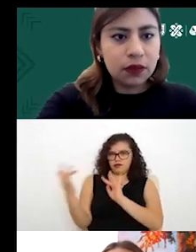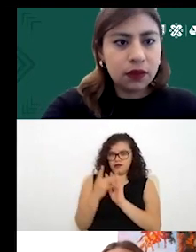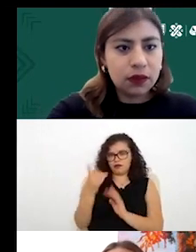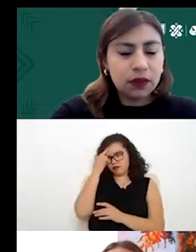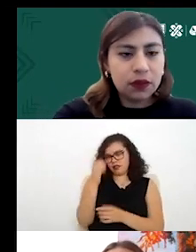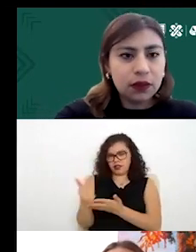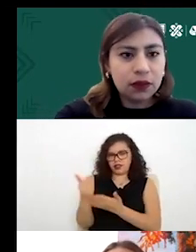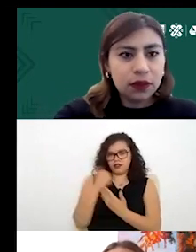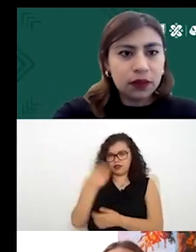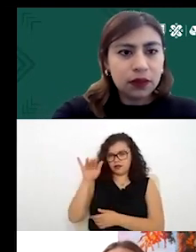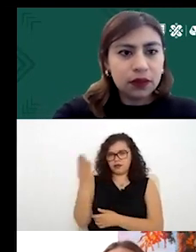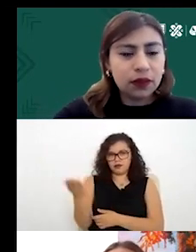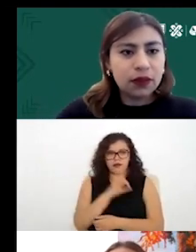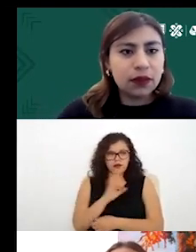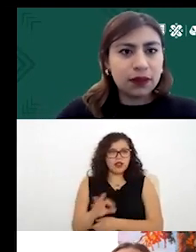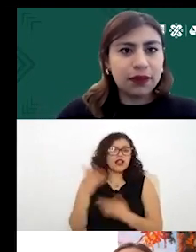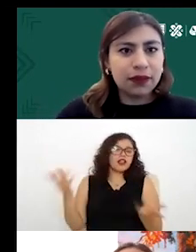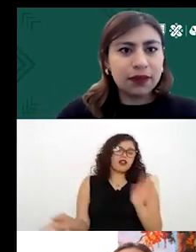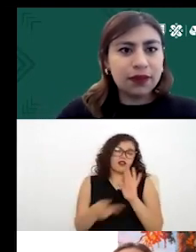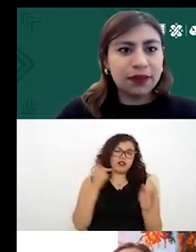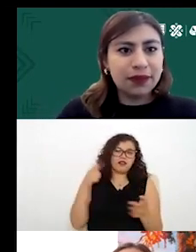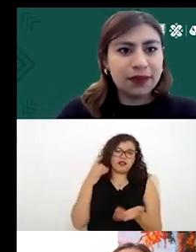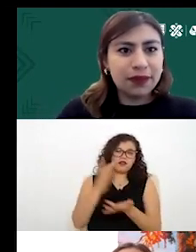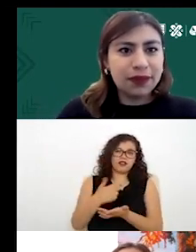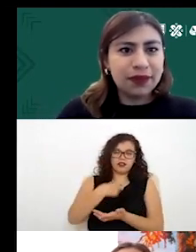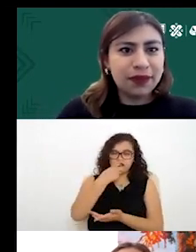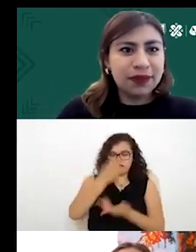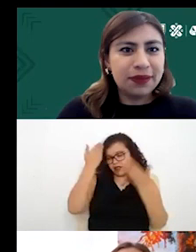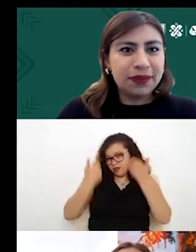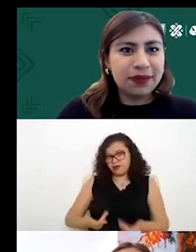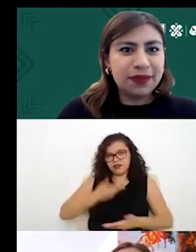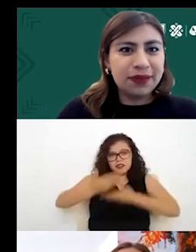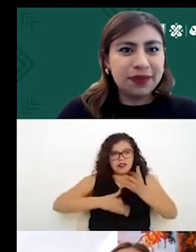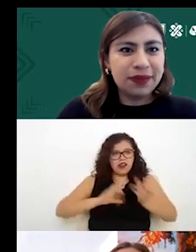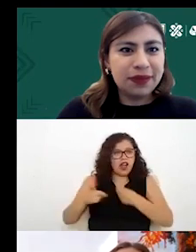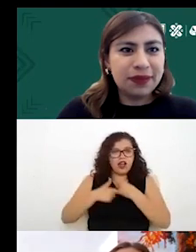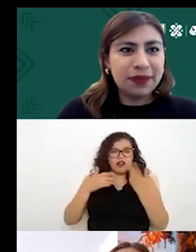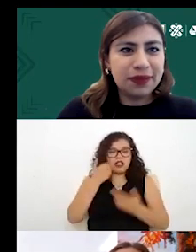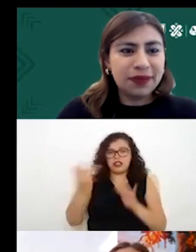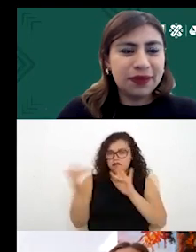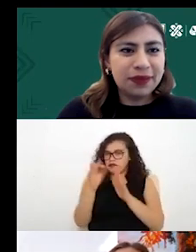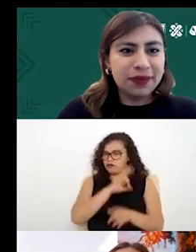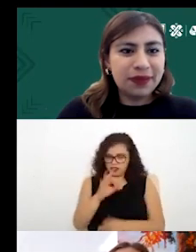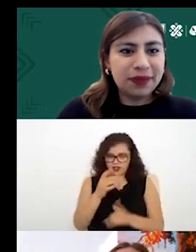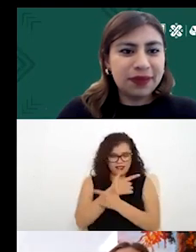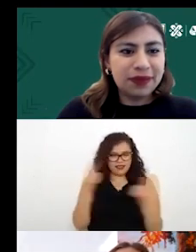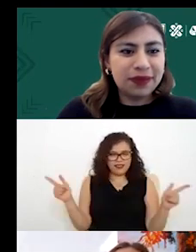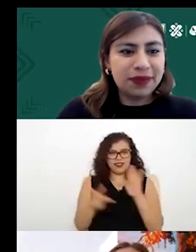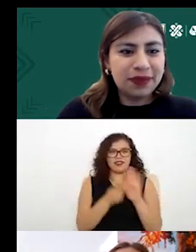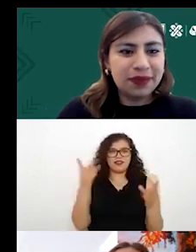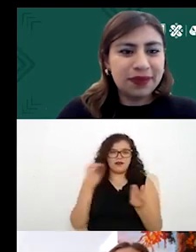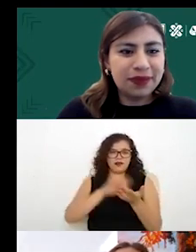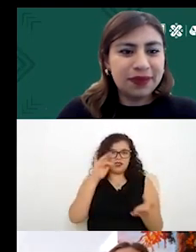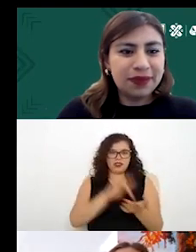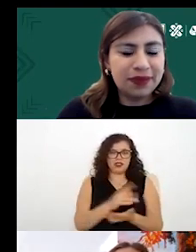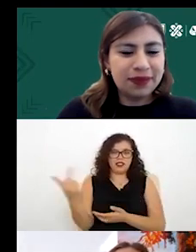ayuda, y pues únicamente reiterarles que estamos aquí para lo que se ofrezca. Cualquier cosa pueden contactarnos, y nuevamente agradecerle al